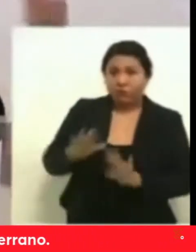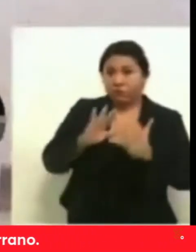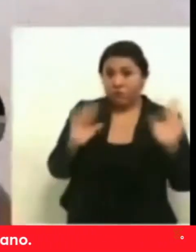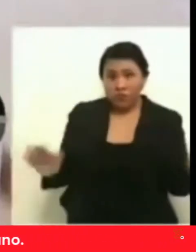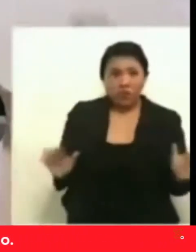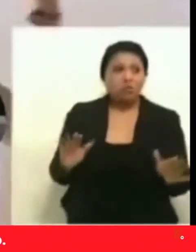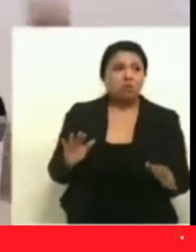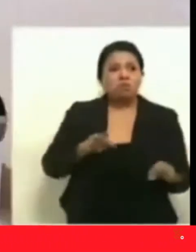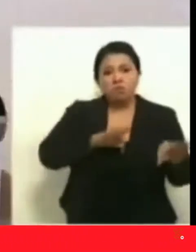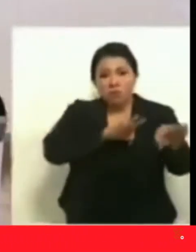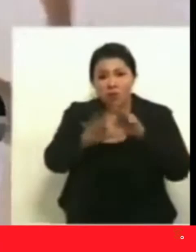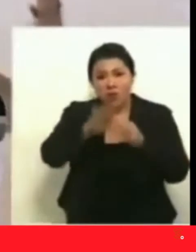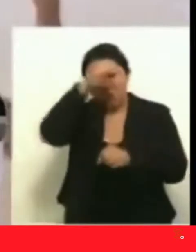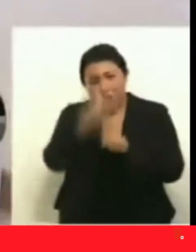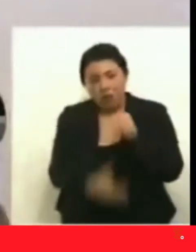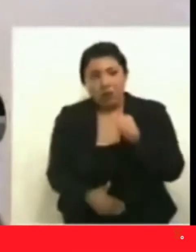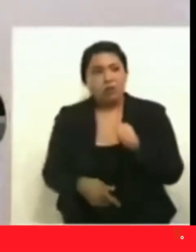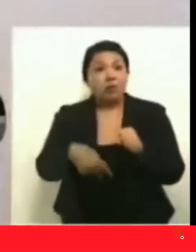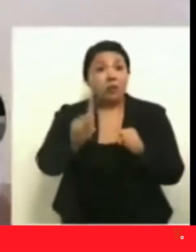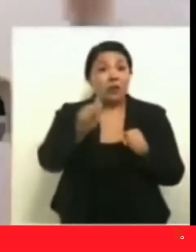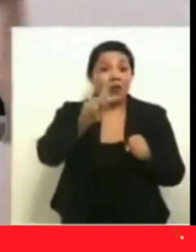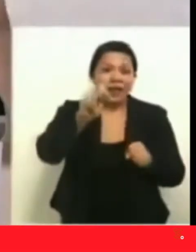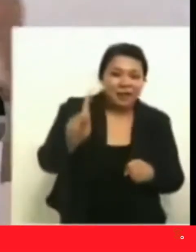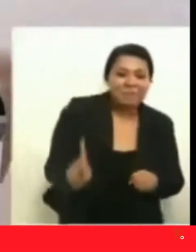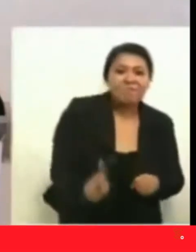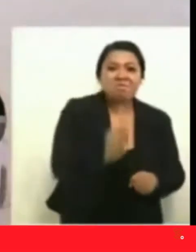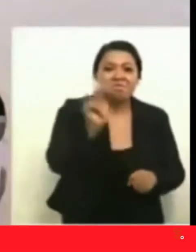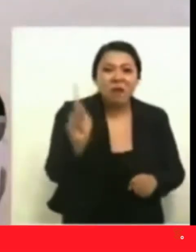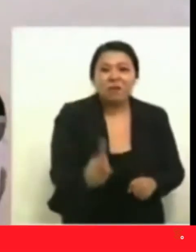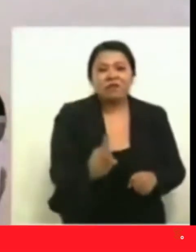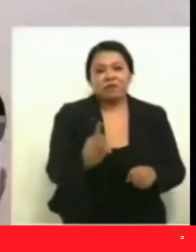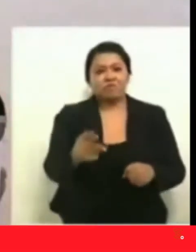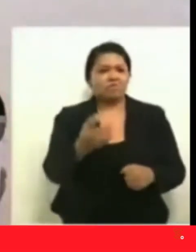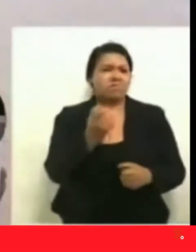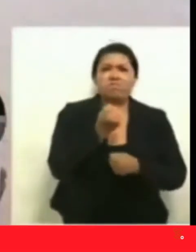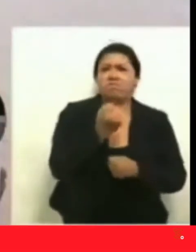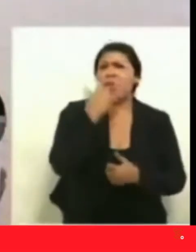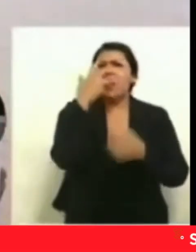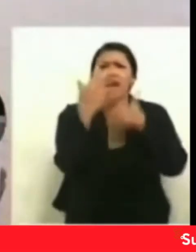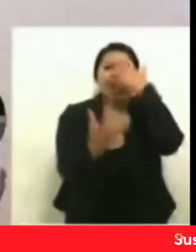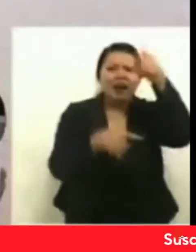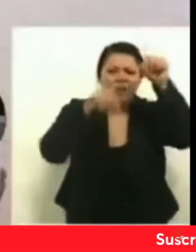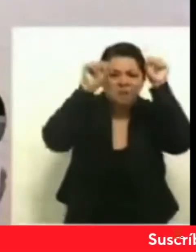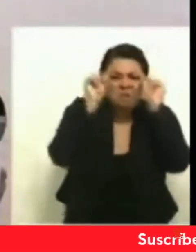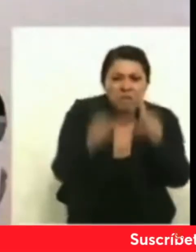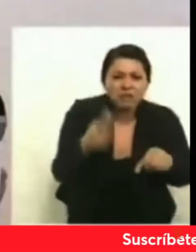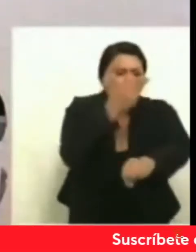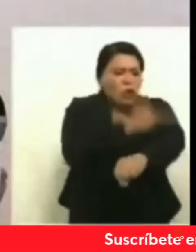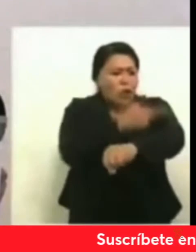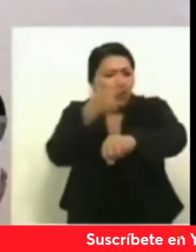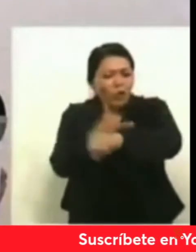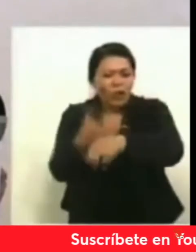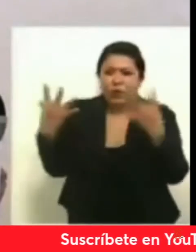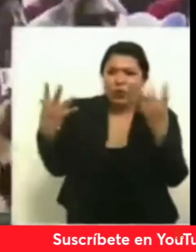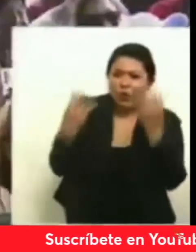de México sigue gritando, es un honor estar con